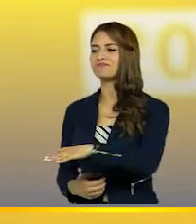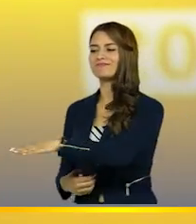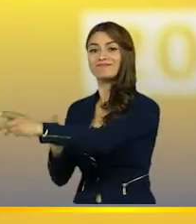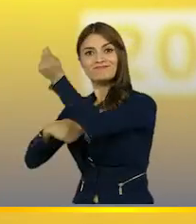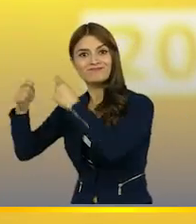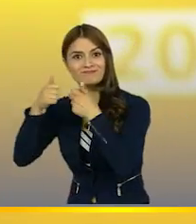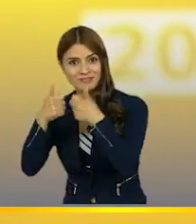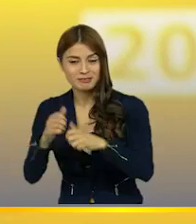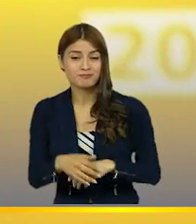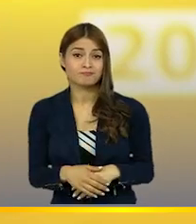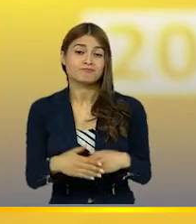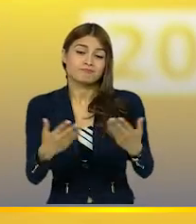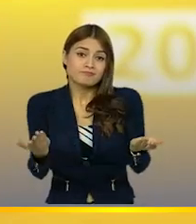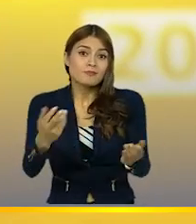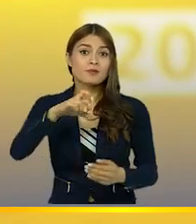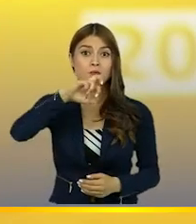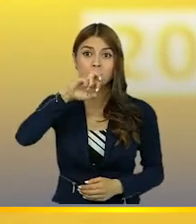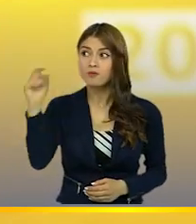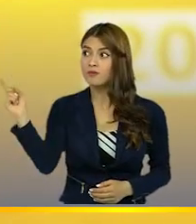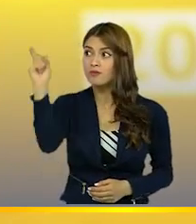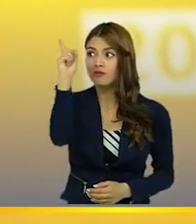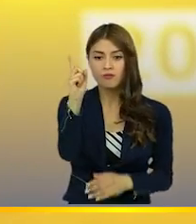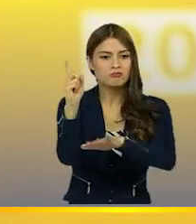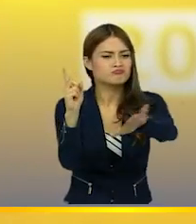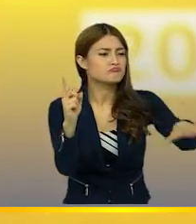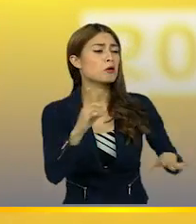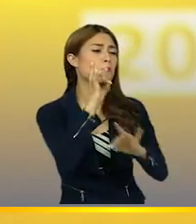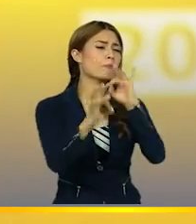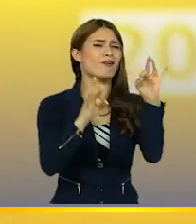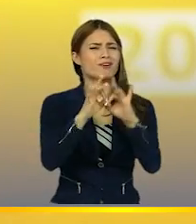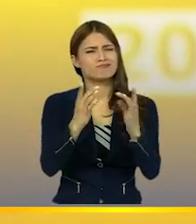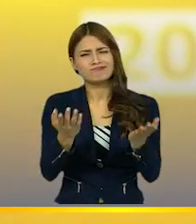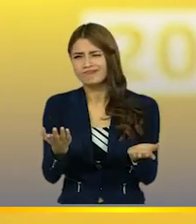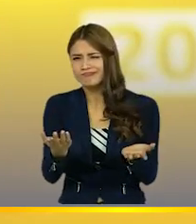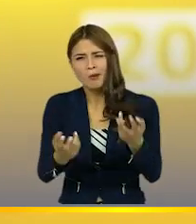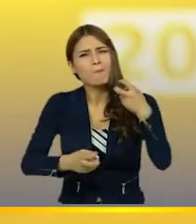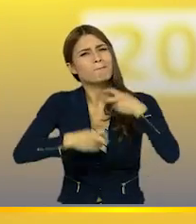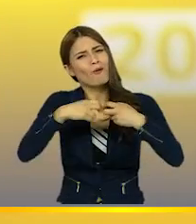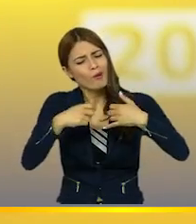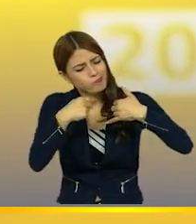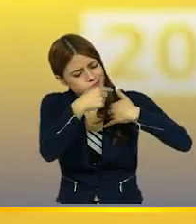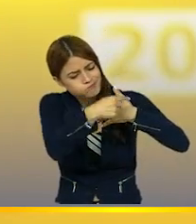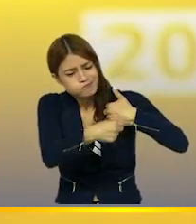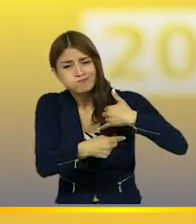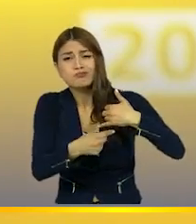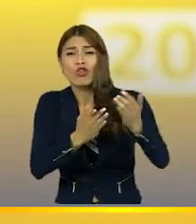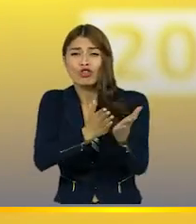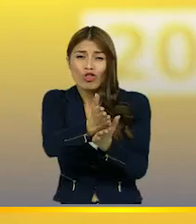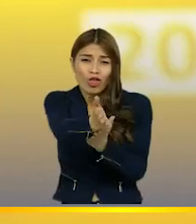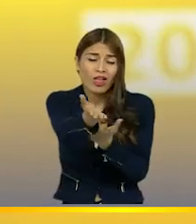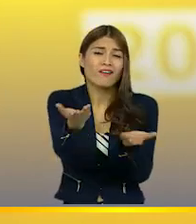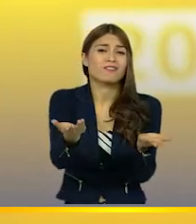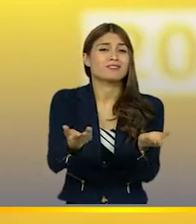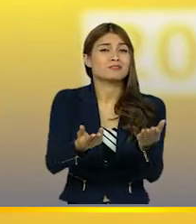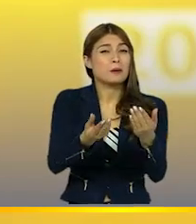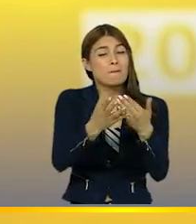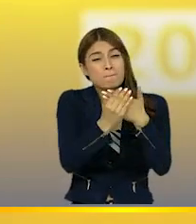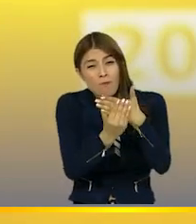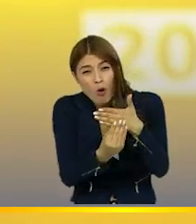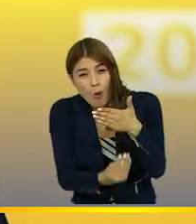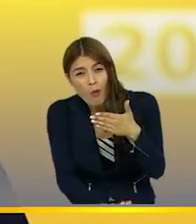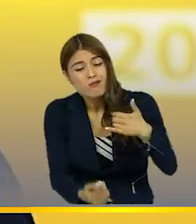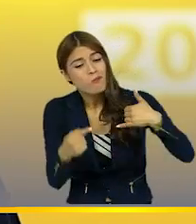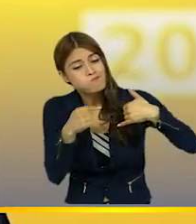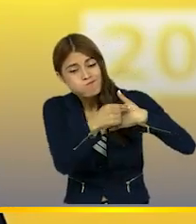Colombia todavía con muchos problemas, sin duda, que todavía tiene demasiada pobreza